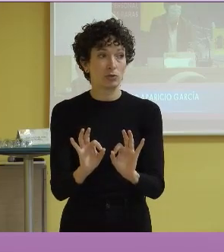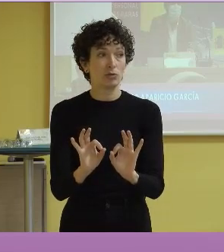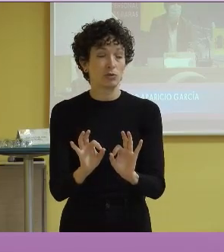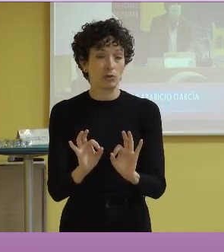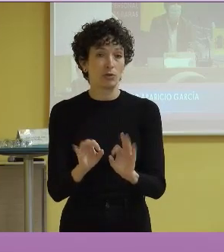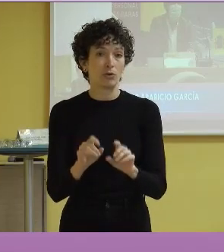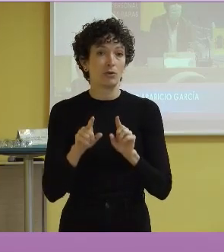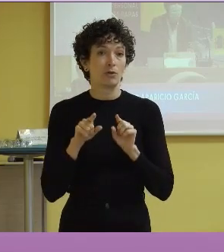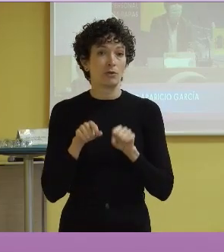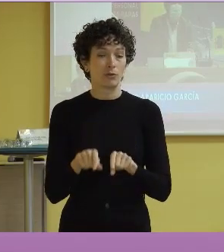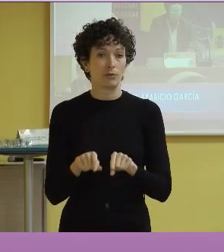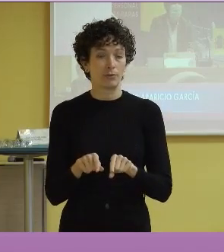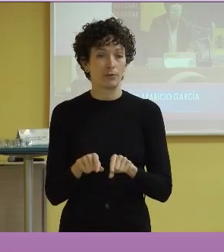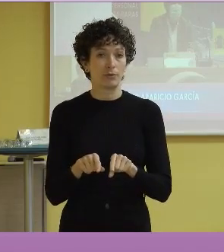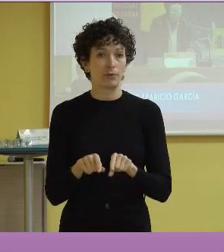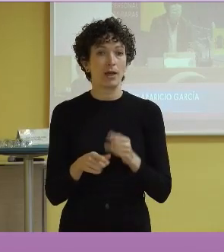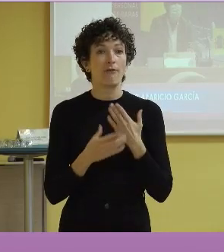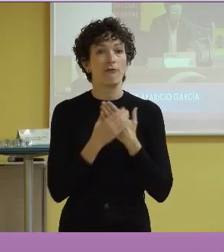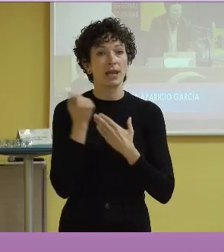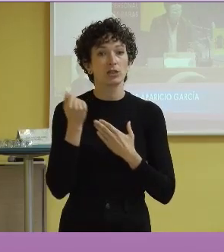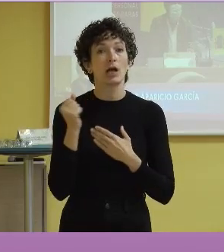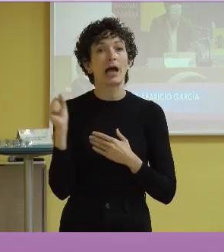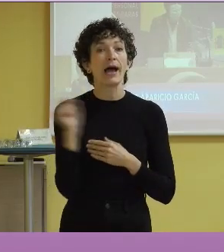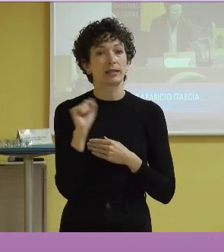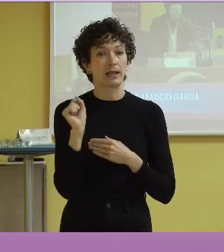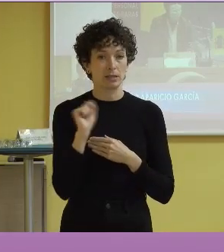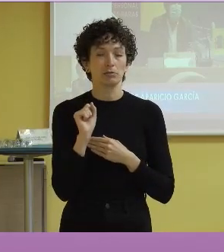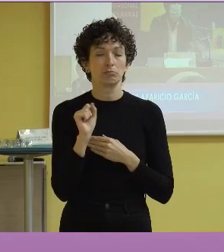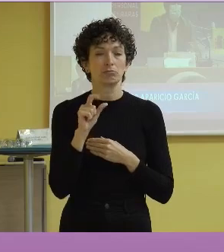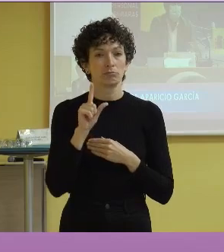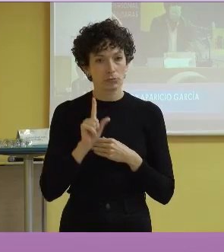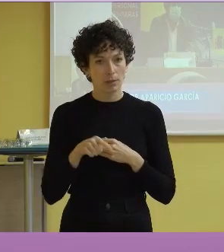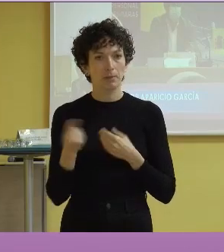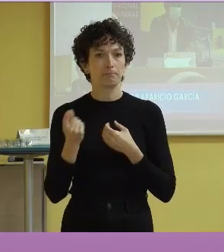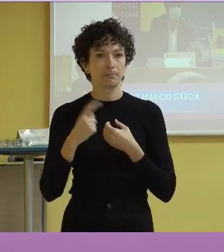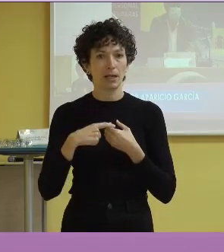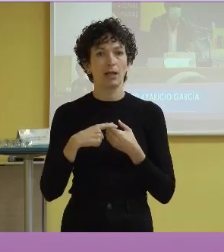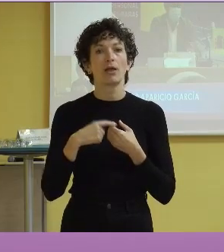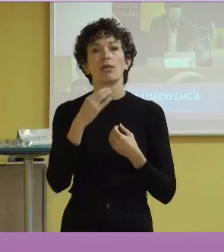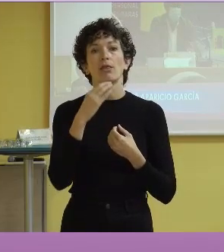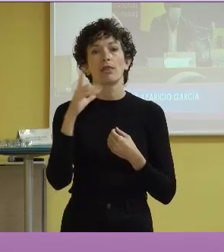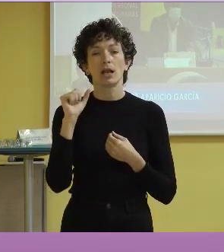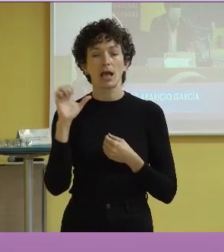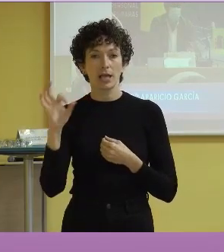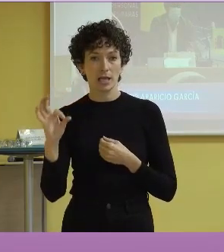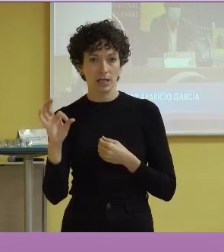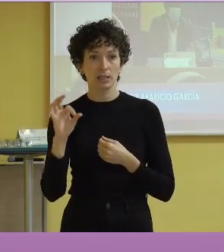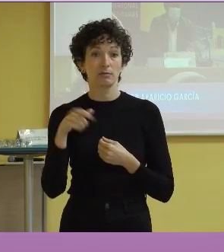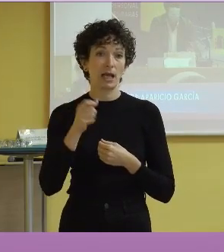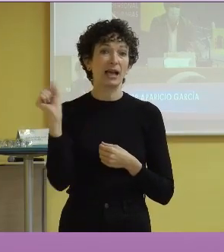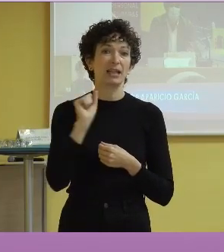contamos también con la Federación de Ataxias, como no podía ser de otra manera, FEDAES, de Ataxias